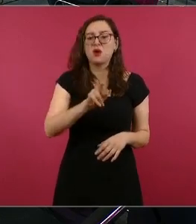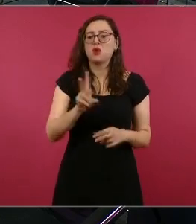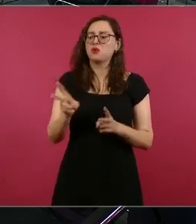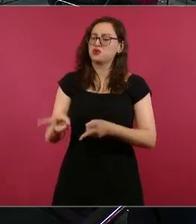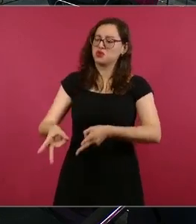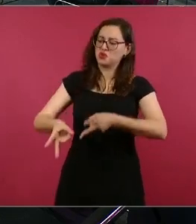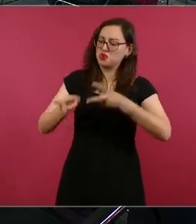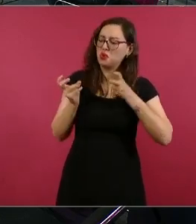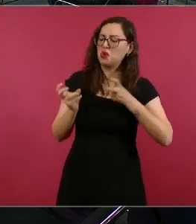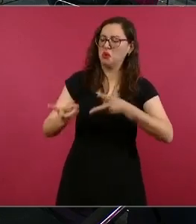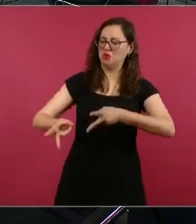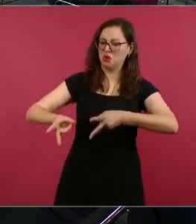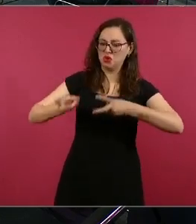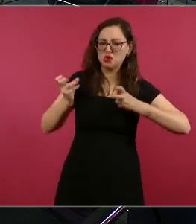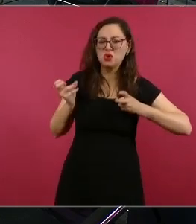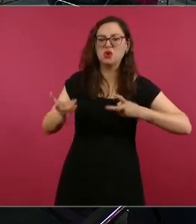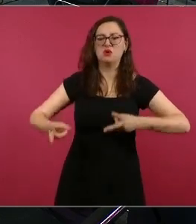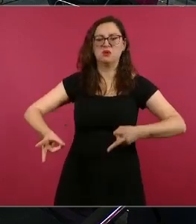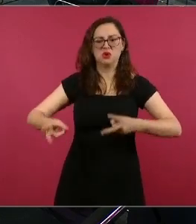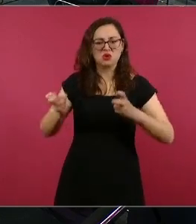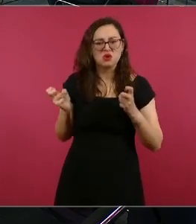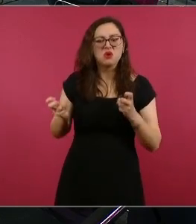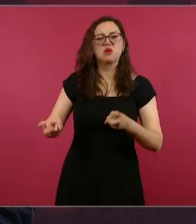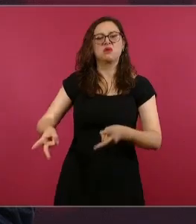en la historia de México,